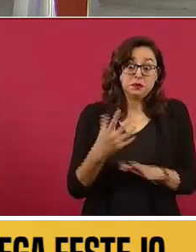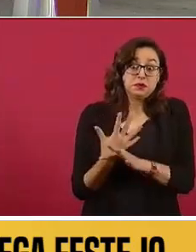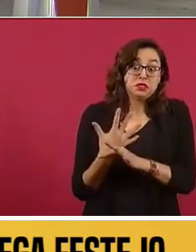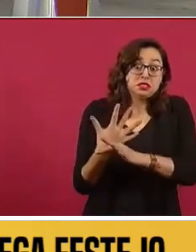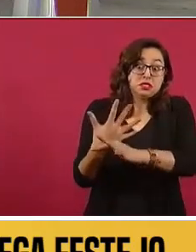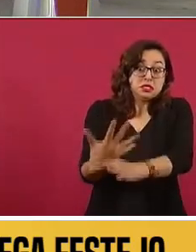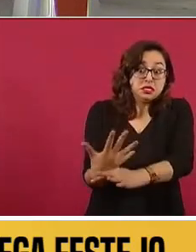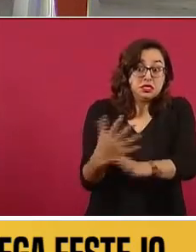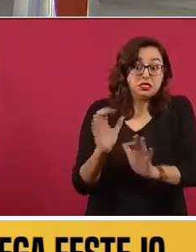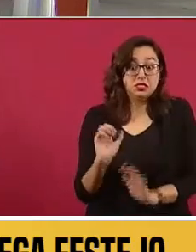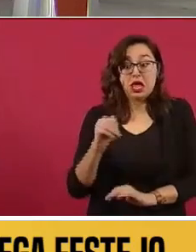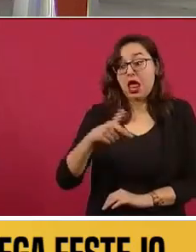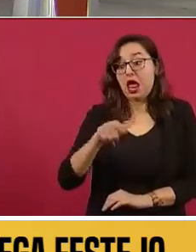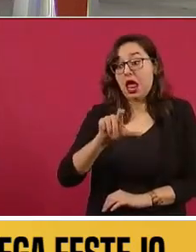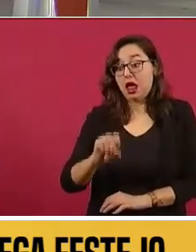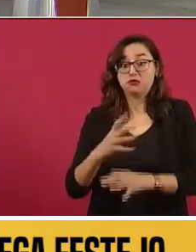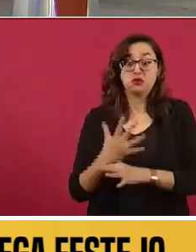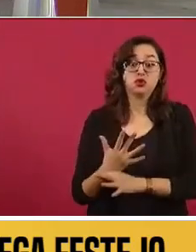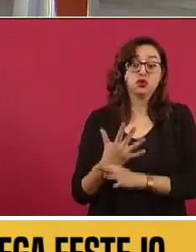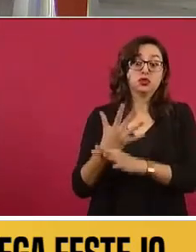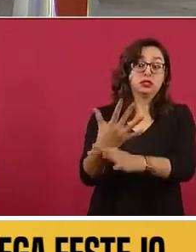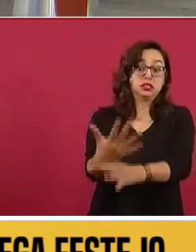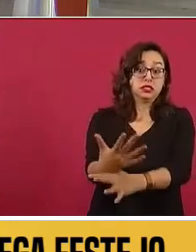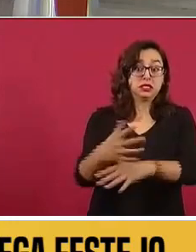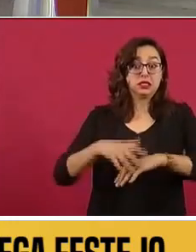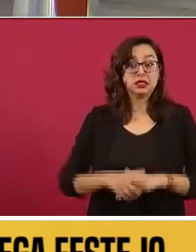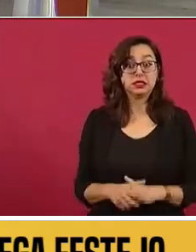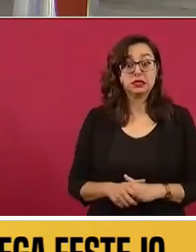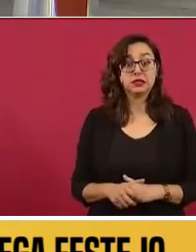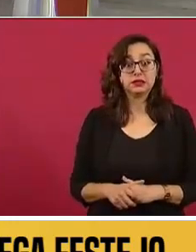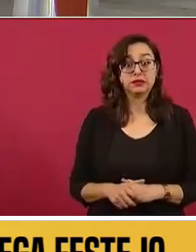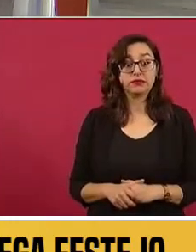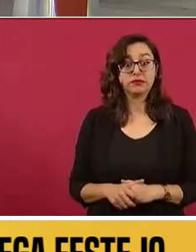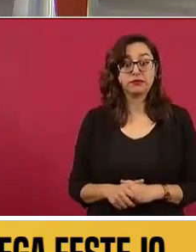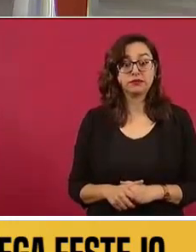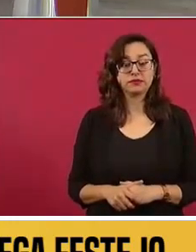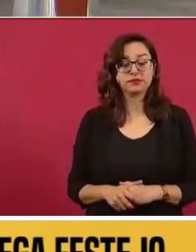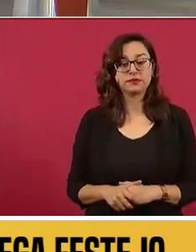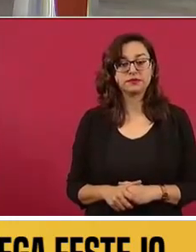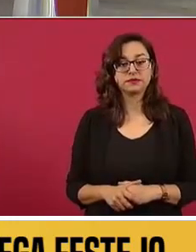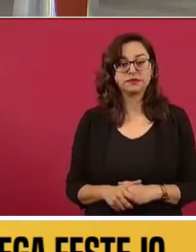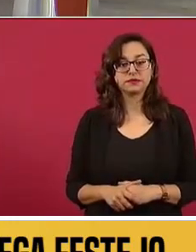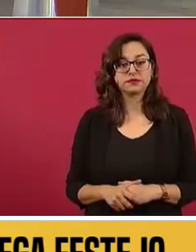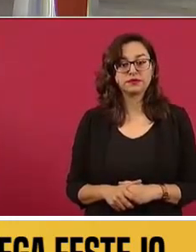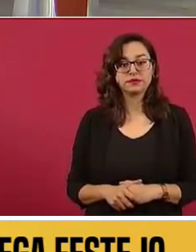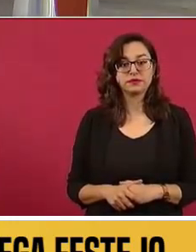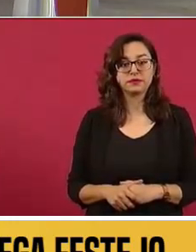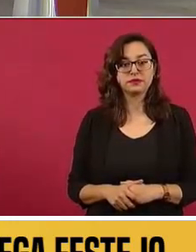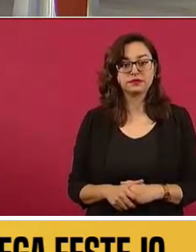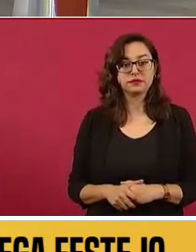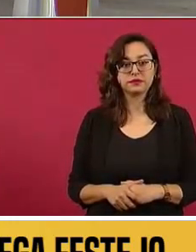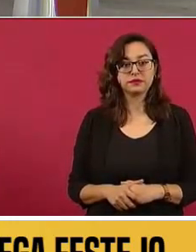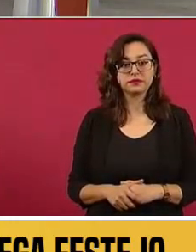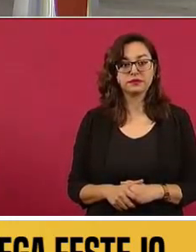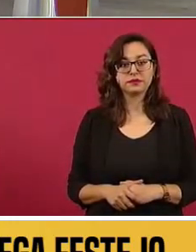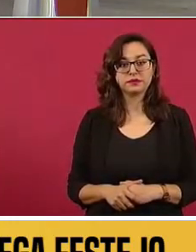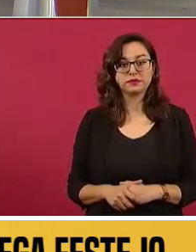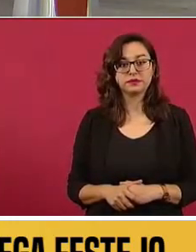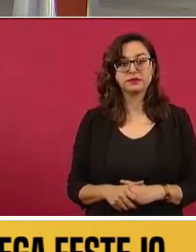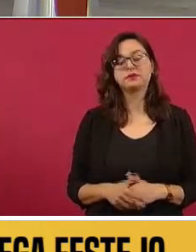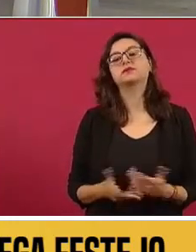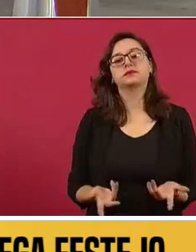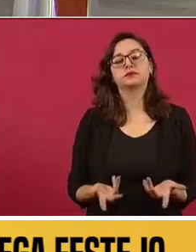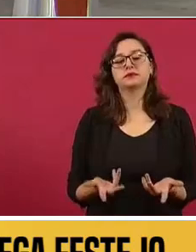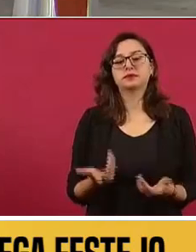sus datos los que estoy usando. Cuesta 14 extraerlo y se vende en 65,